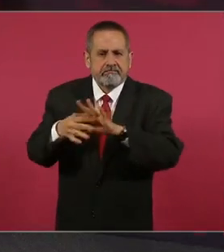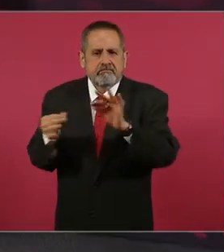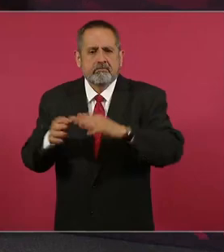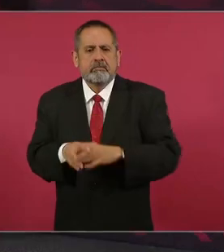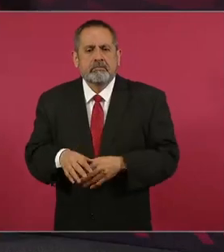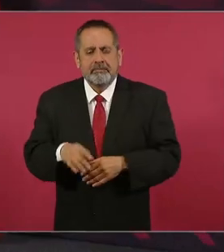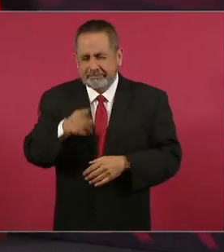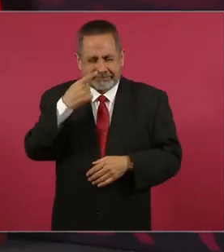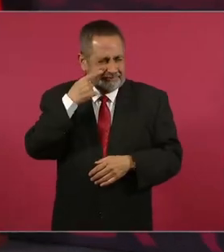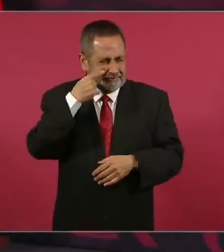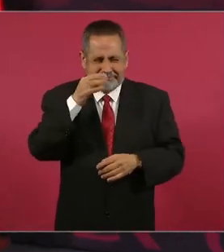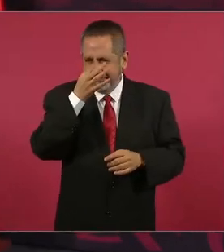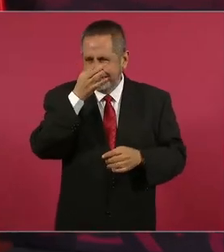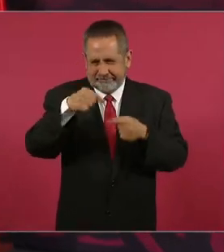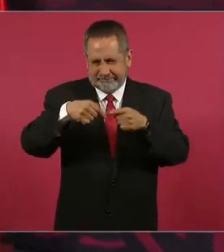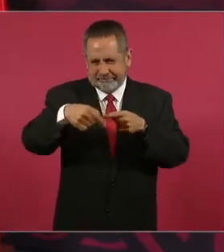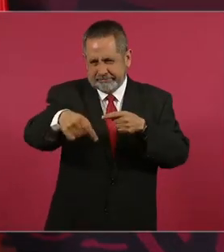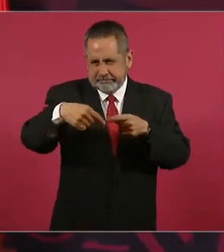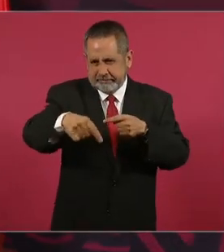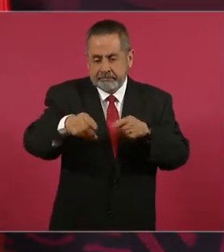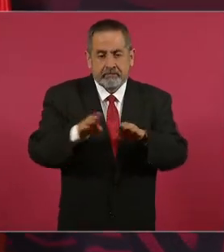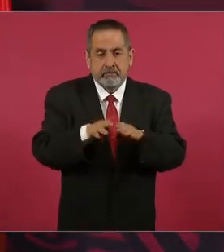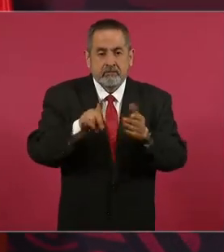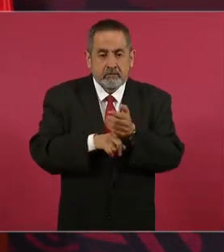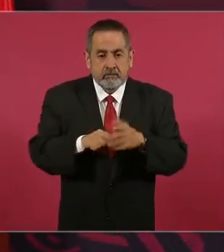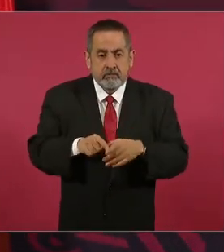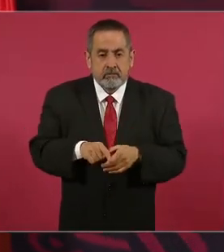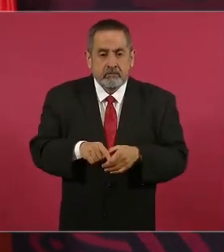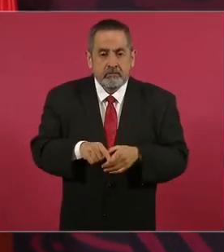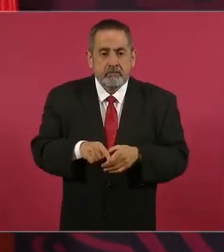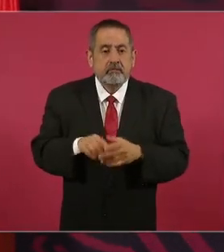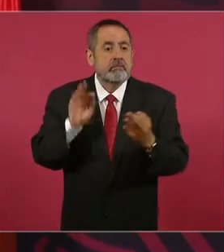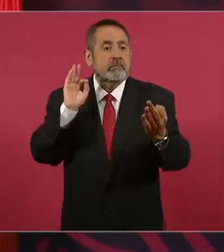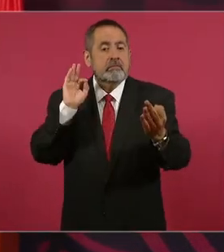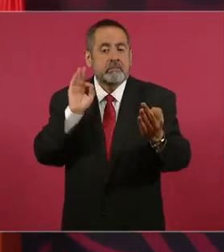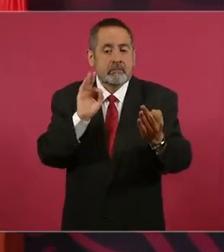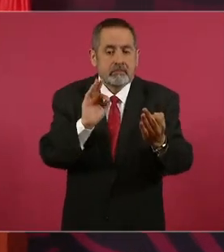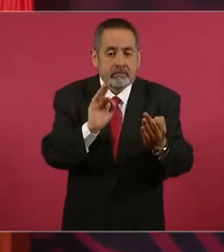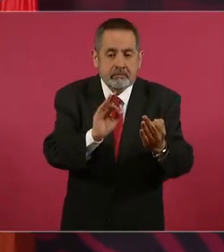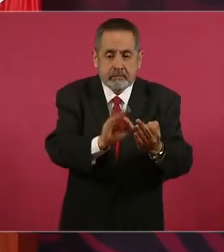en la medida que se vayan acercando las elecciones.